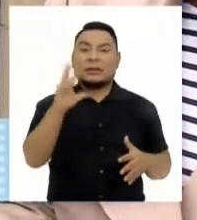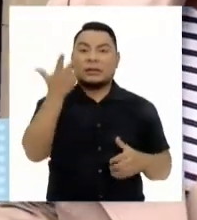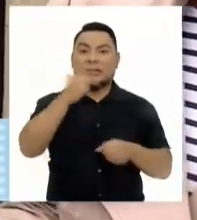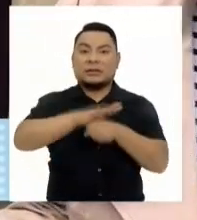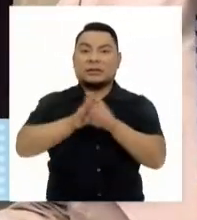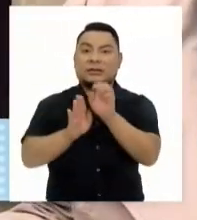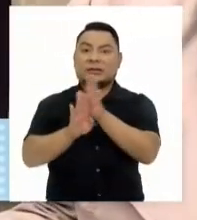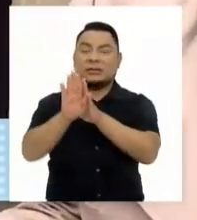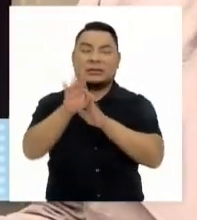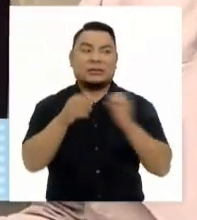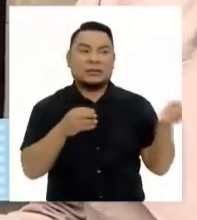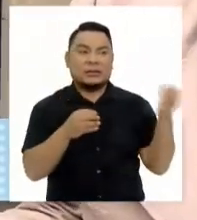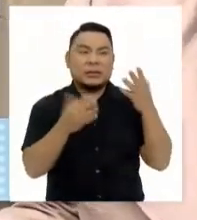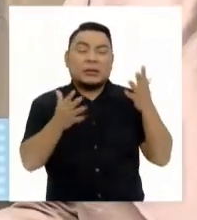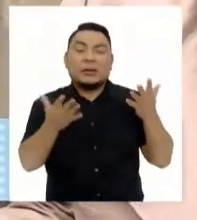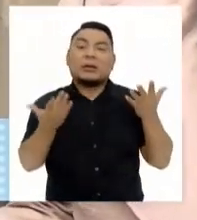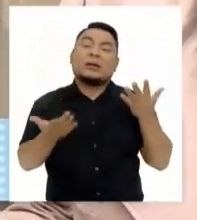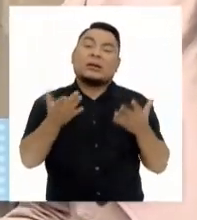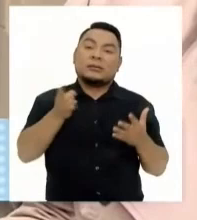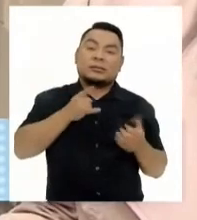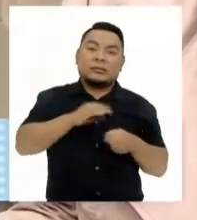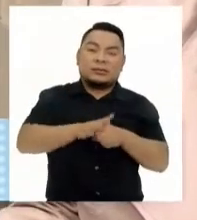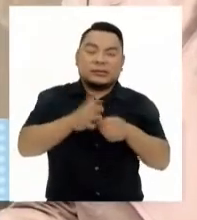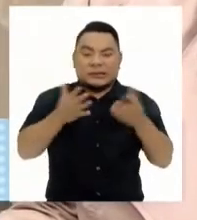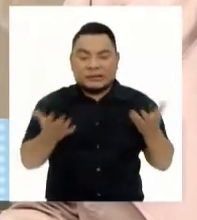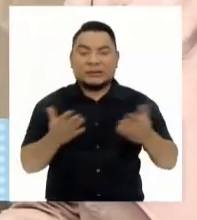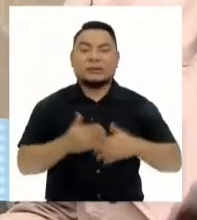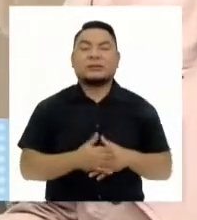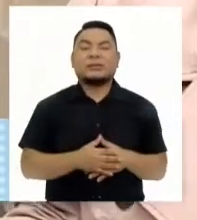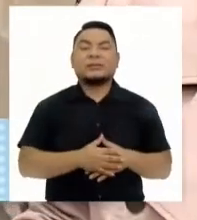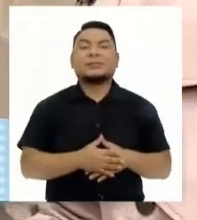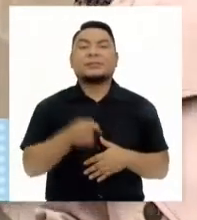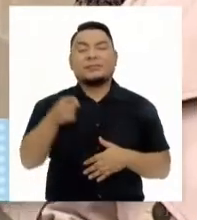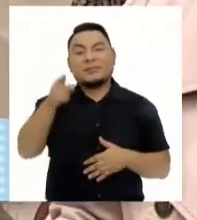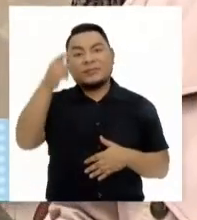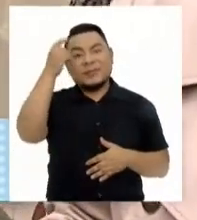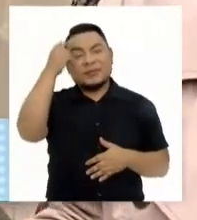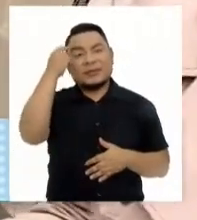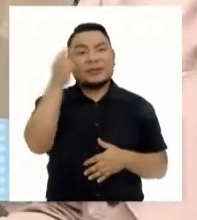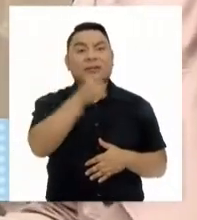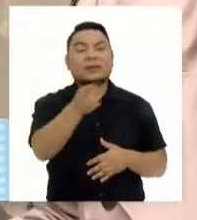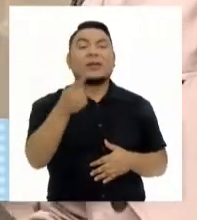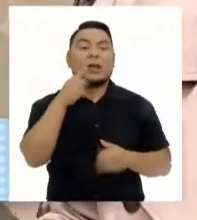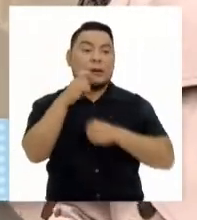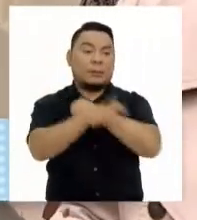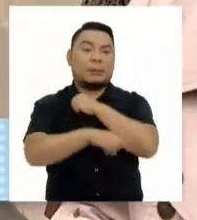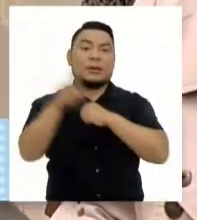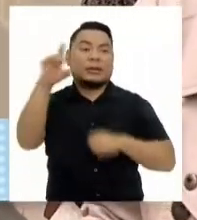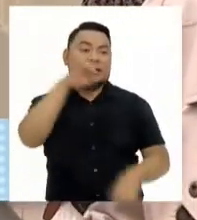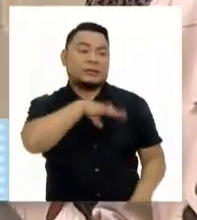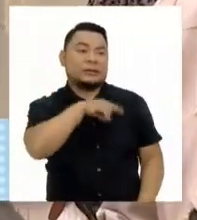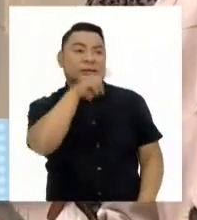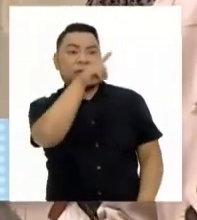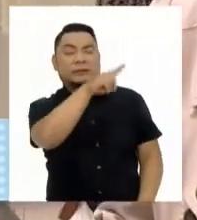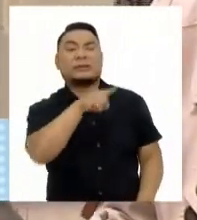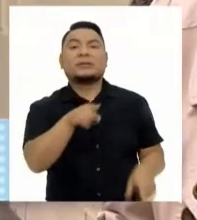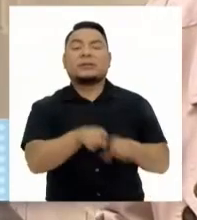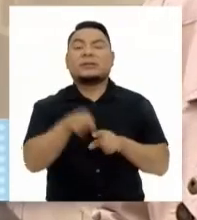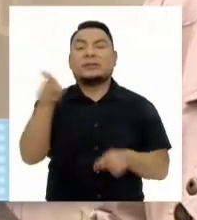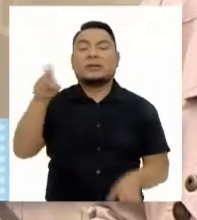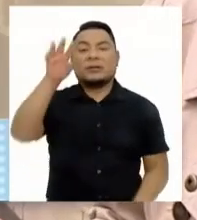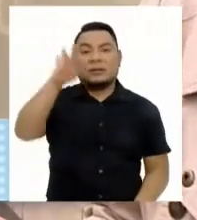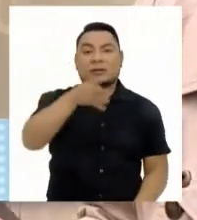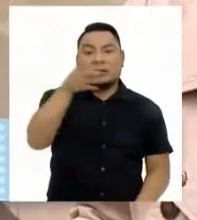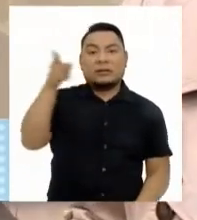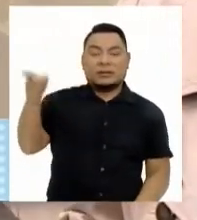tercera ola que generaría una gran cantidad de contagios. Entonces, imagínense ustedes que países como Chile, como